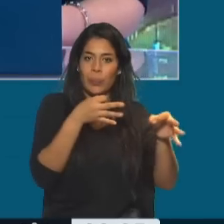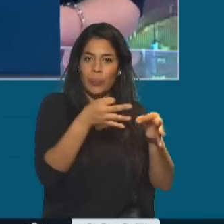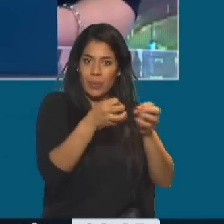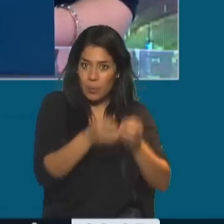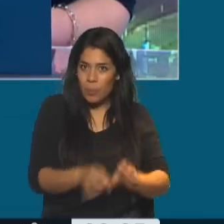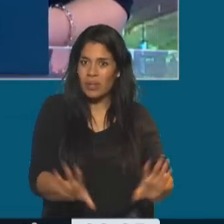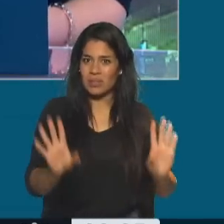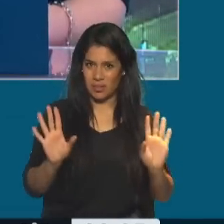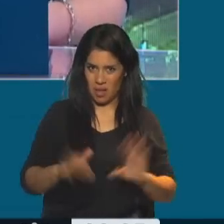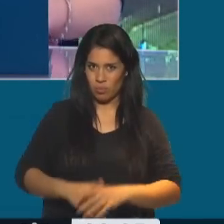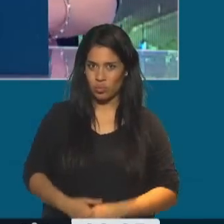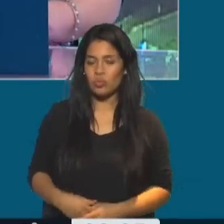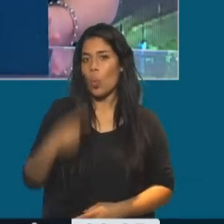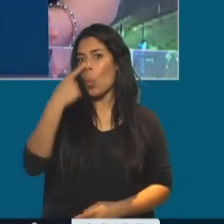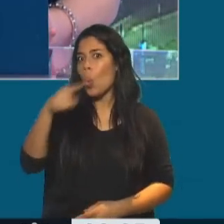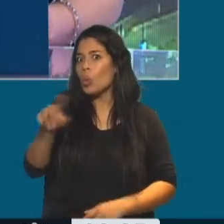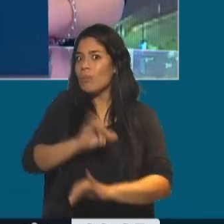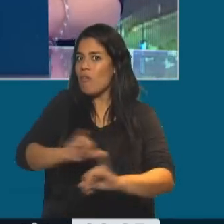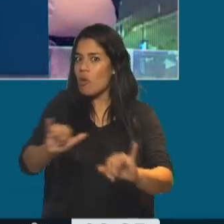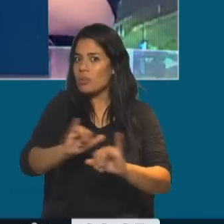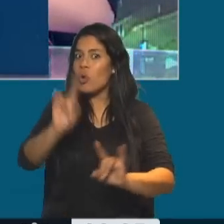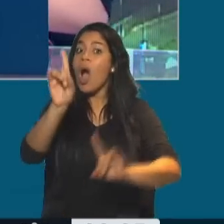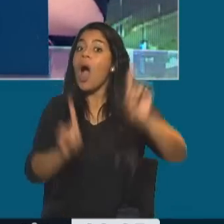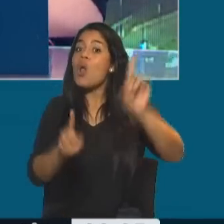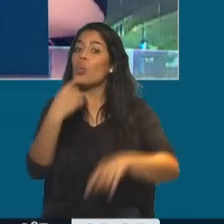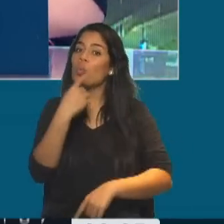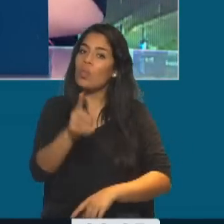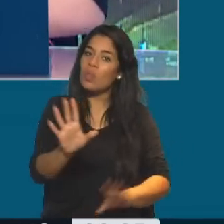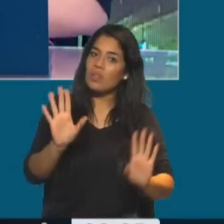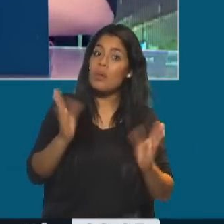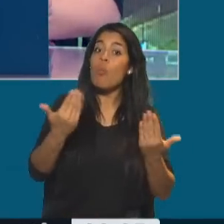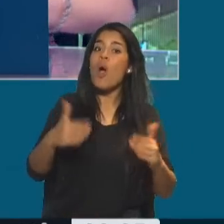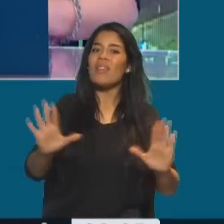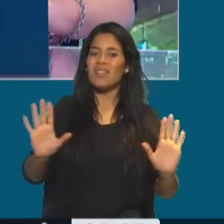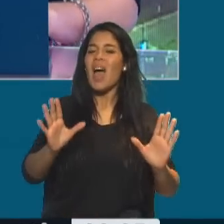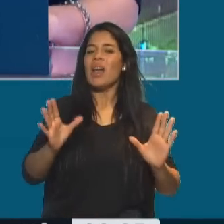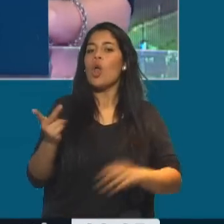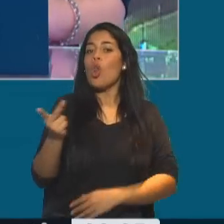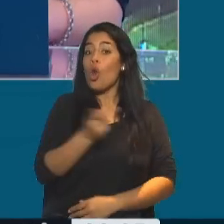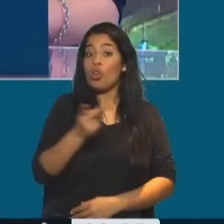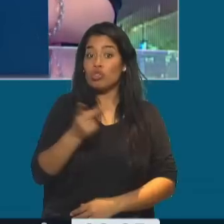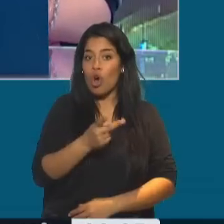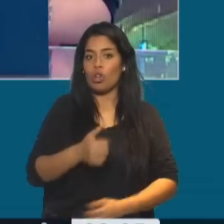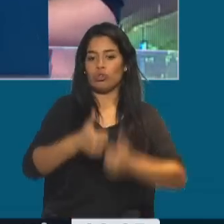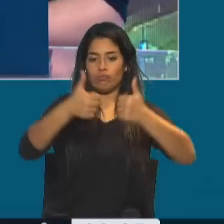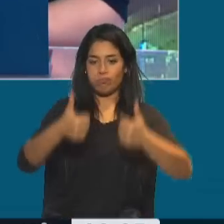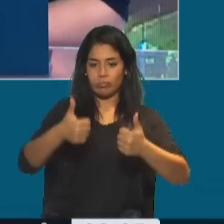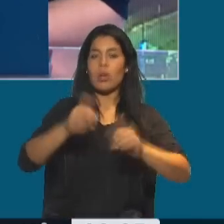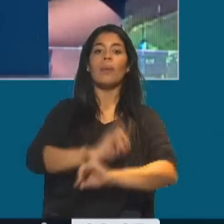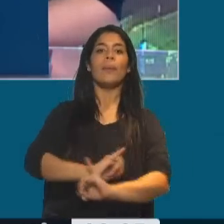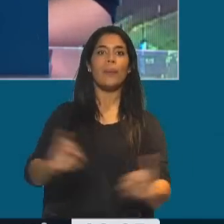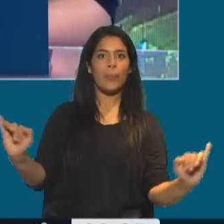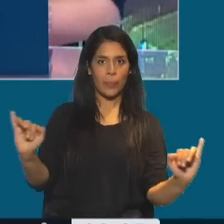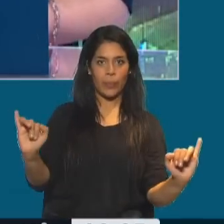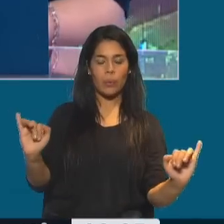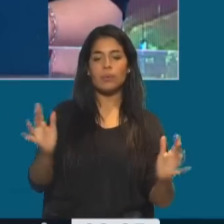fuerza. Incluso hay quienes arriesgan a un mensaje conjunto. ¿Sí? Pero vuelvo a decir, si bien esto suena con mucha